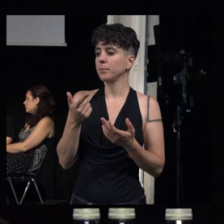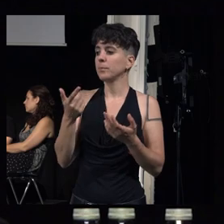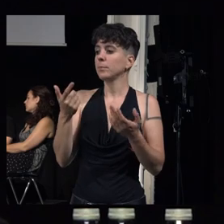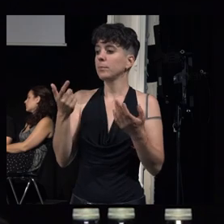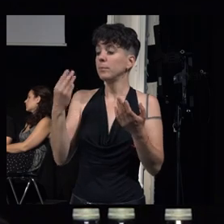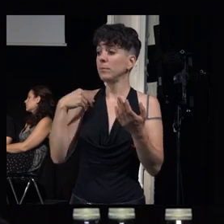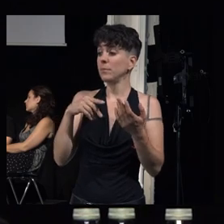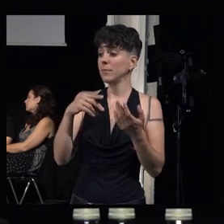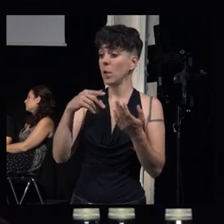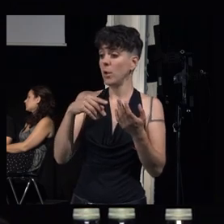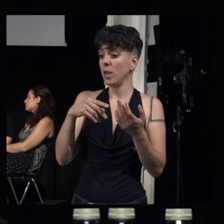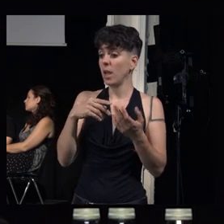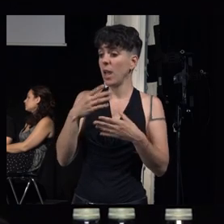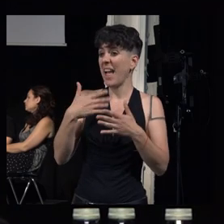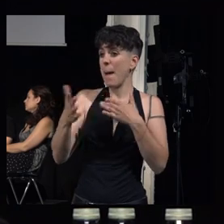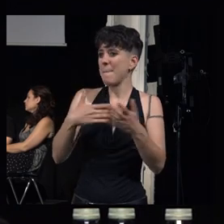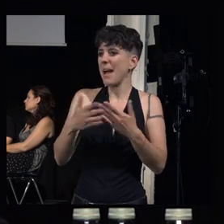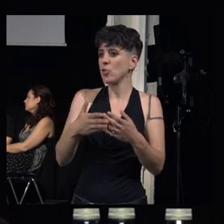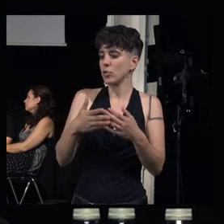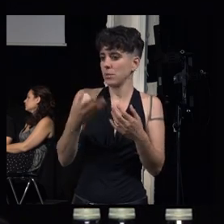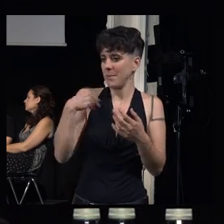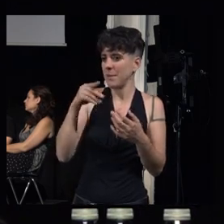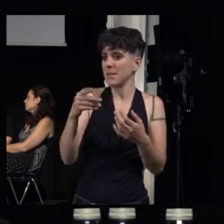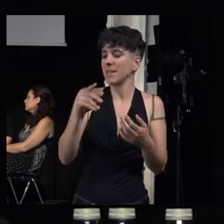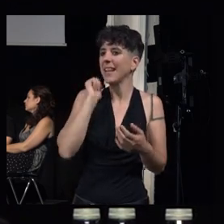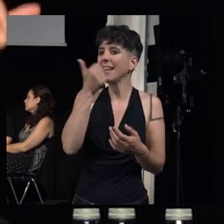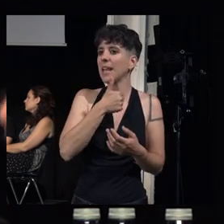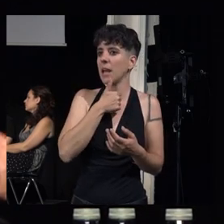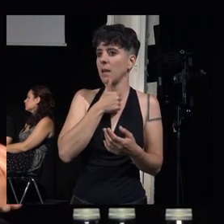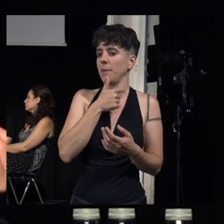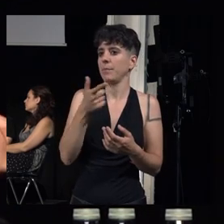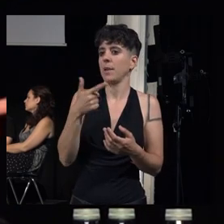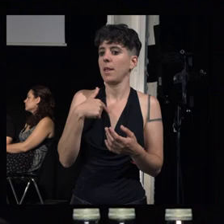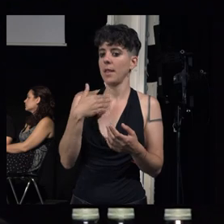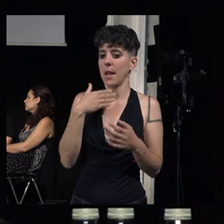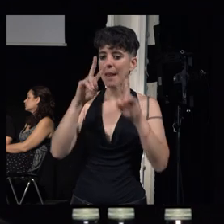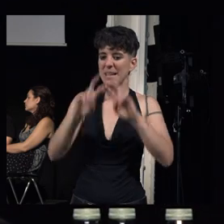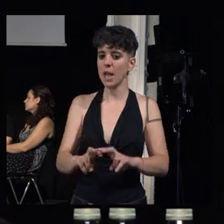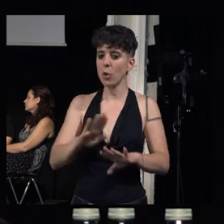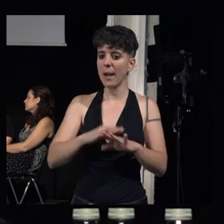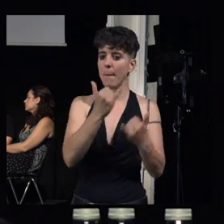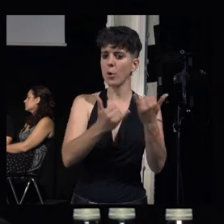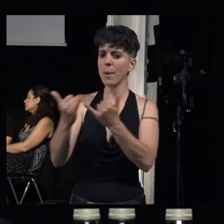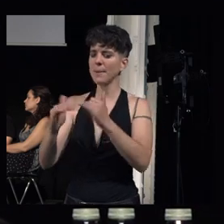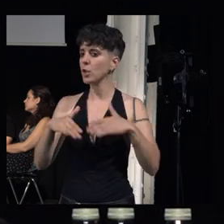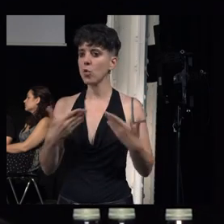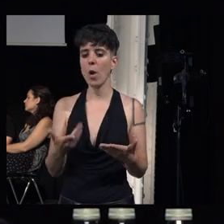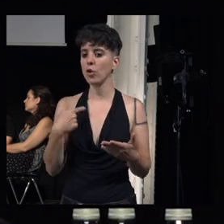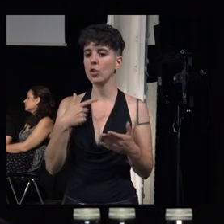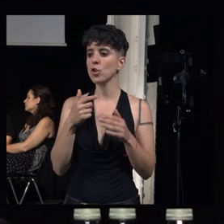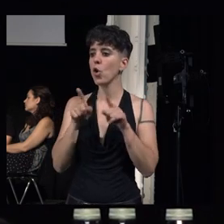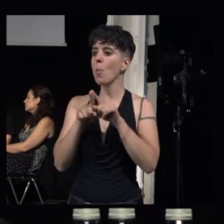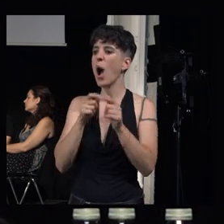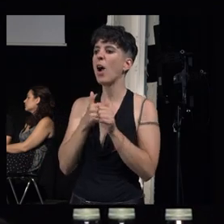esta investigación nunca fue que se contratara un equipo de investigación que dijera cuáles son las problemáticas, sino que nuestra labor fuera más hacer un